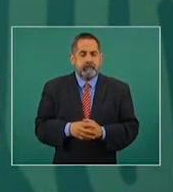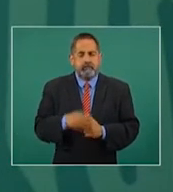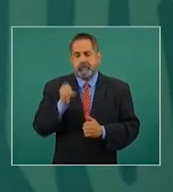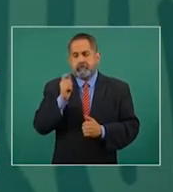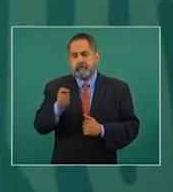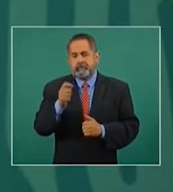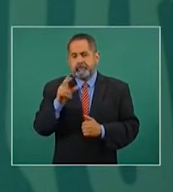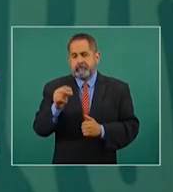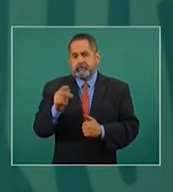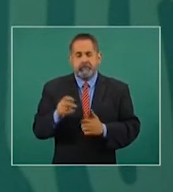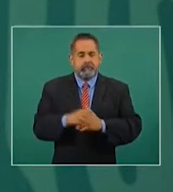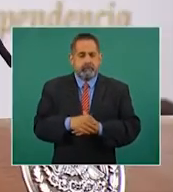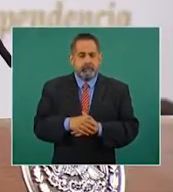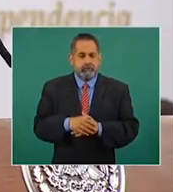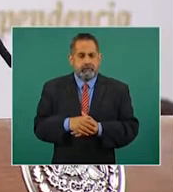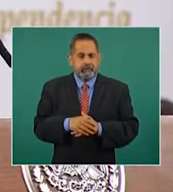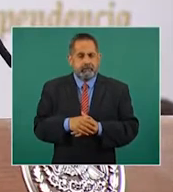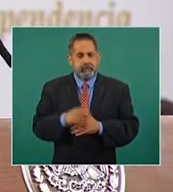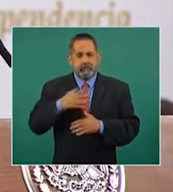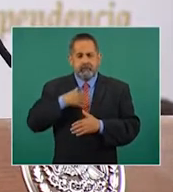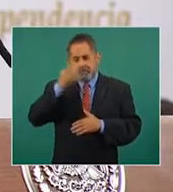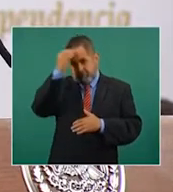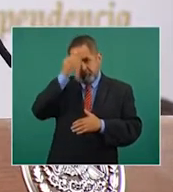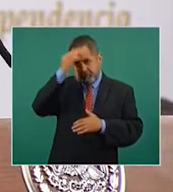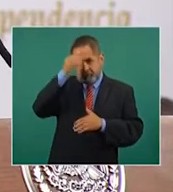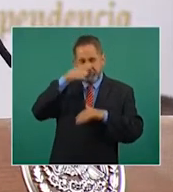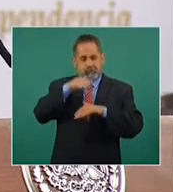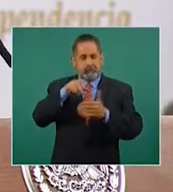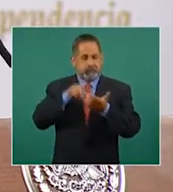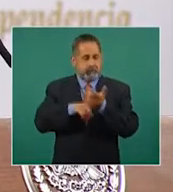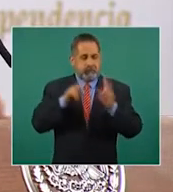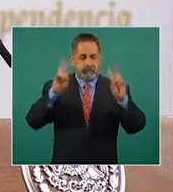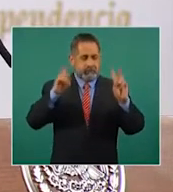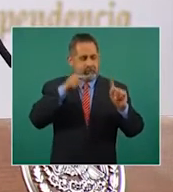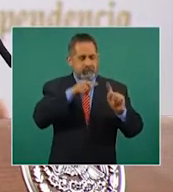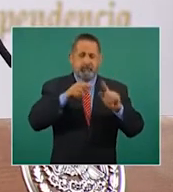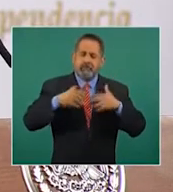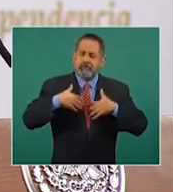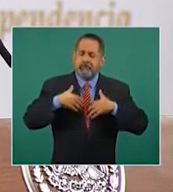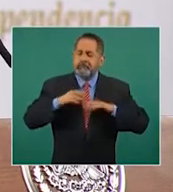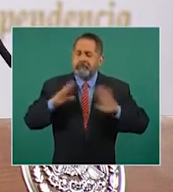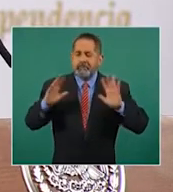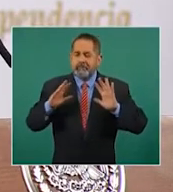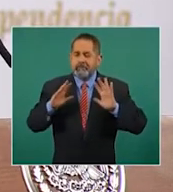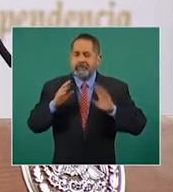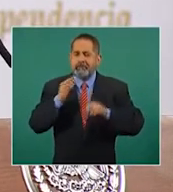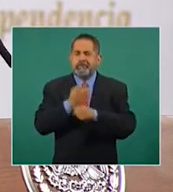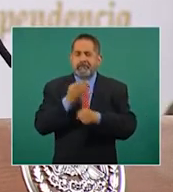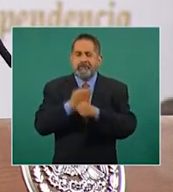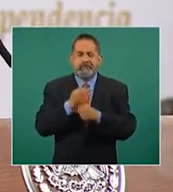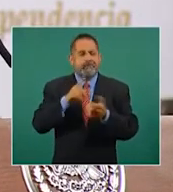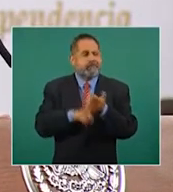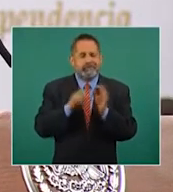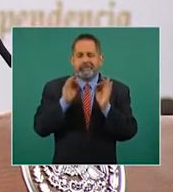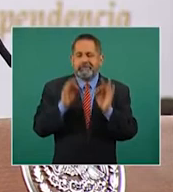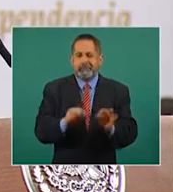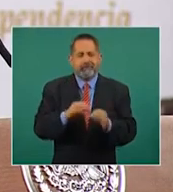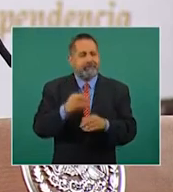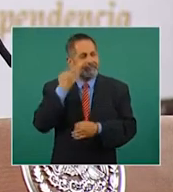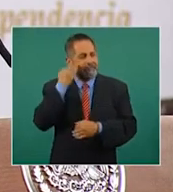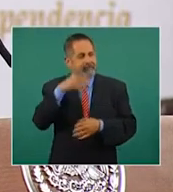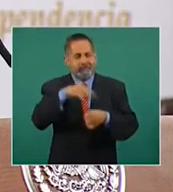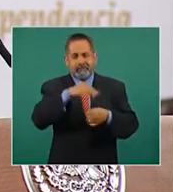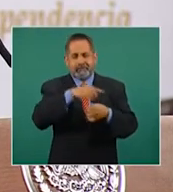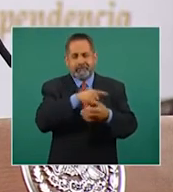no es prudente opinar sobre estos casos porque estamos en plena